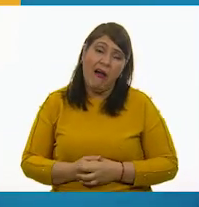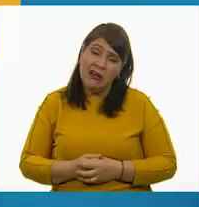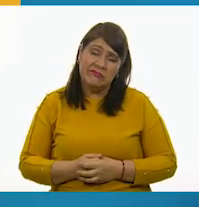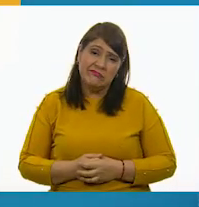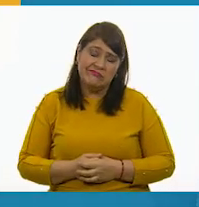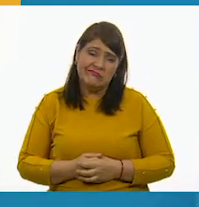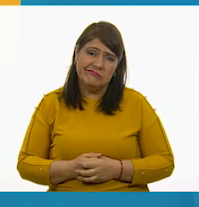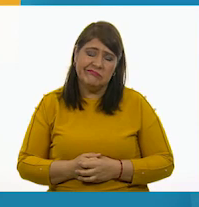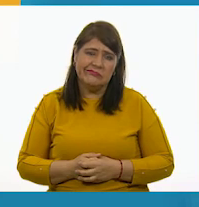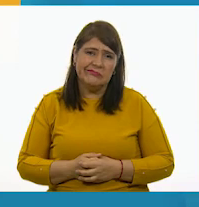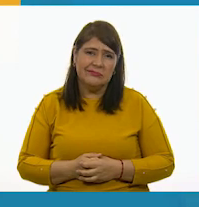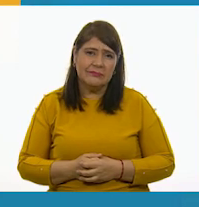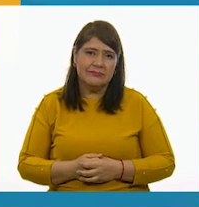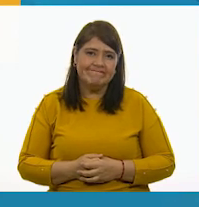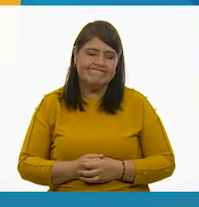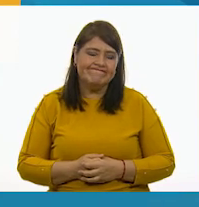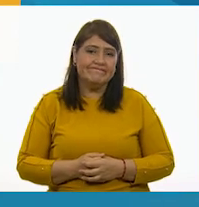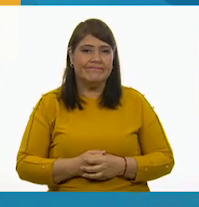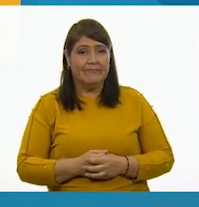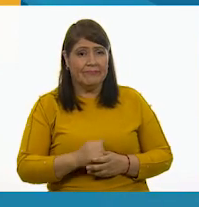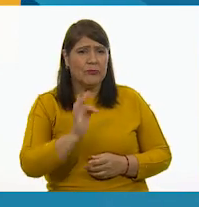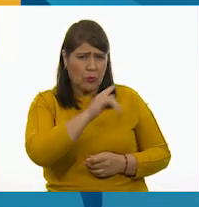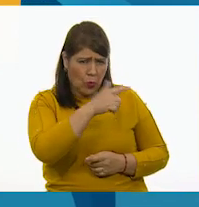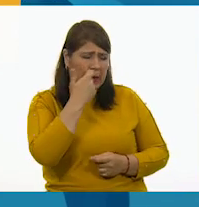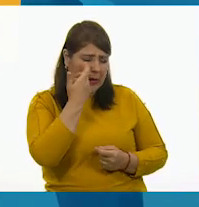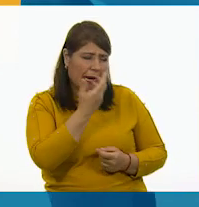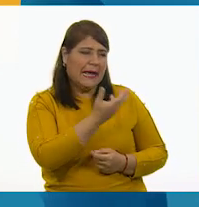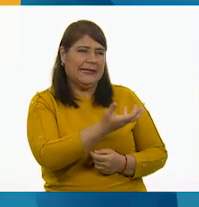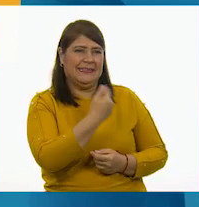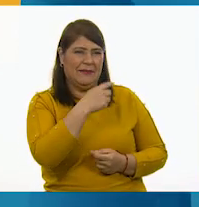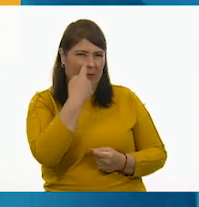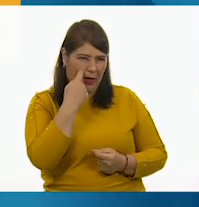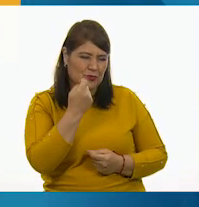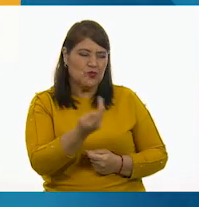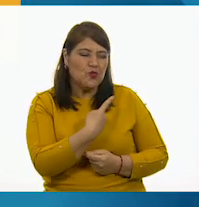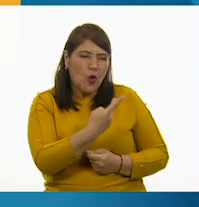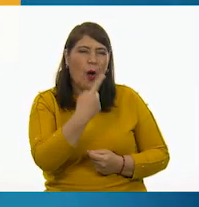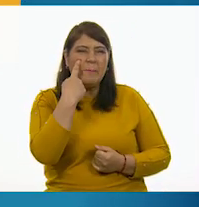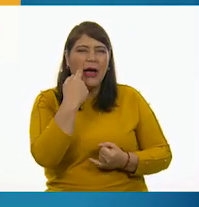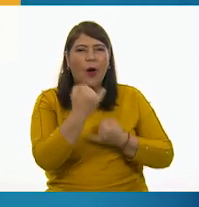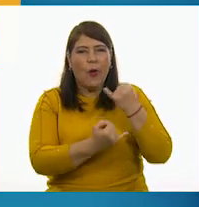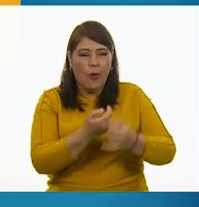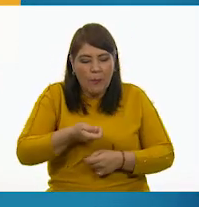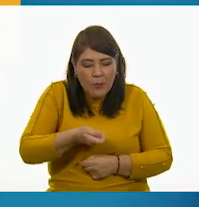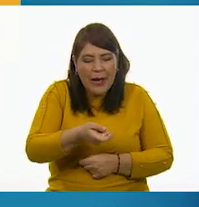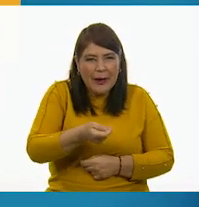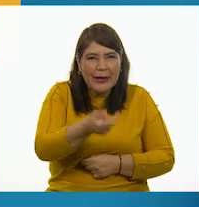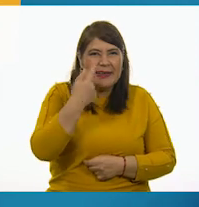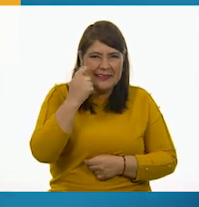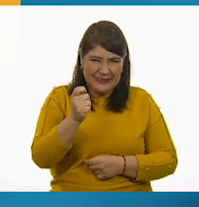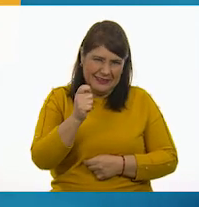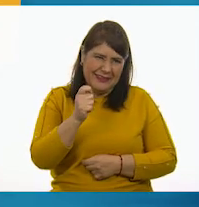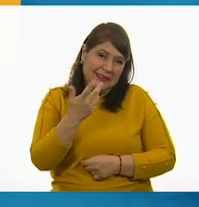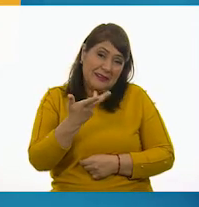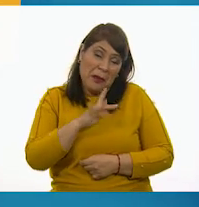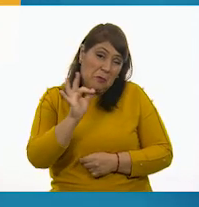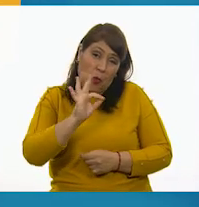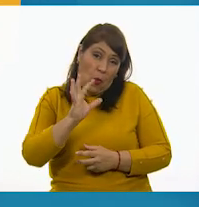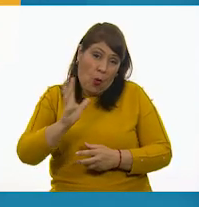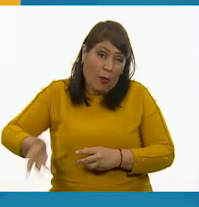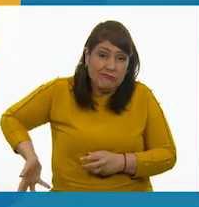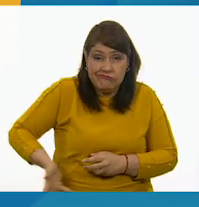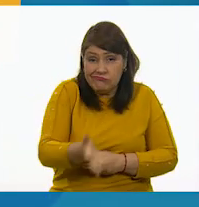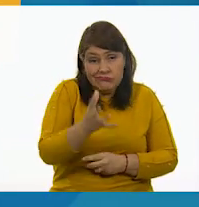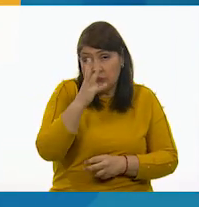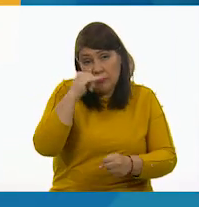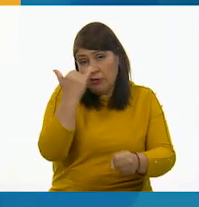Bueno, pues, este, si quieres, este, tráete tu canica y jugamos con las que tengo yo aquí. Pues, no vas a jugar, boliche, pero por lo